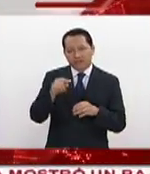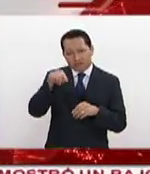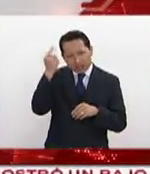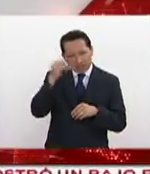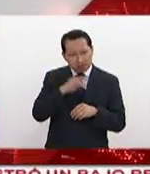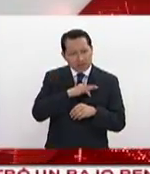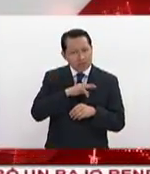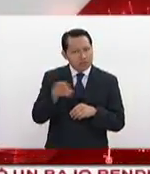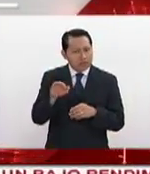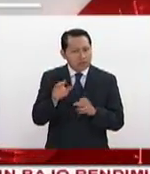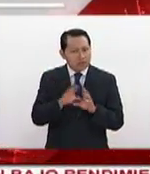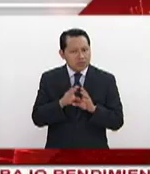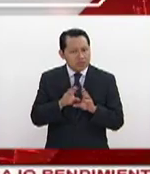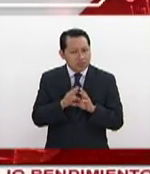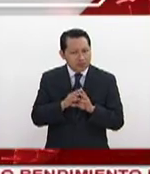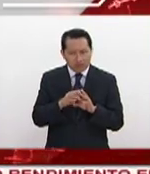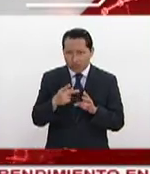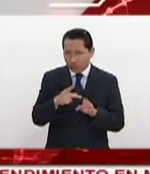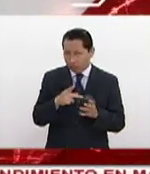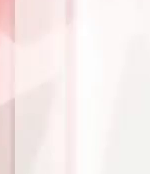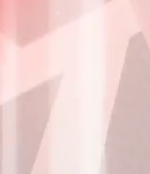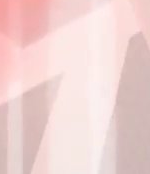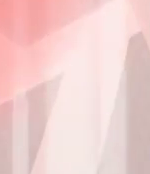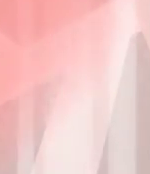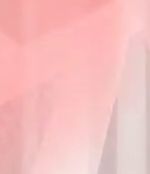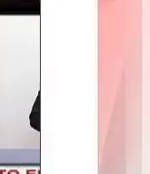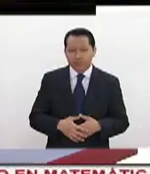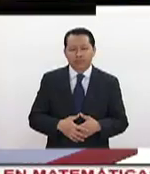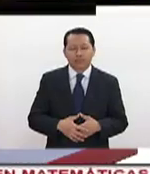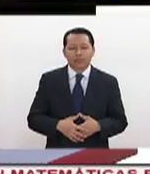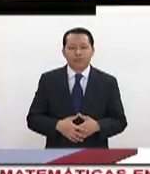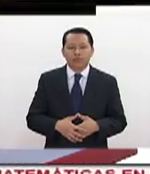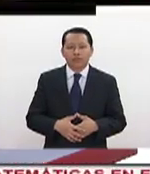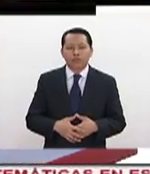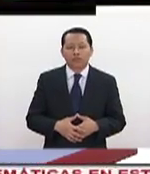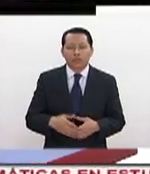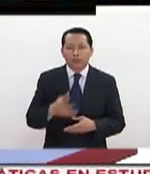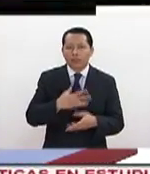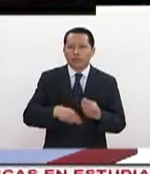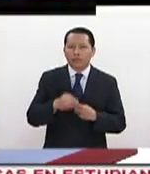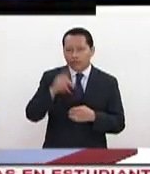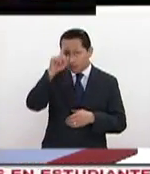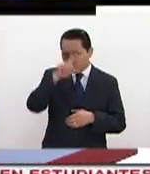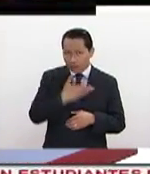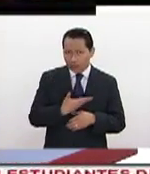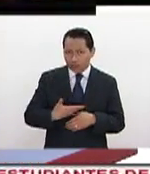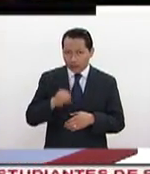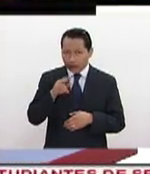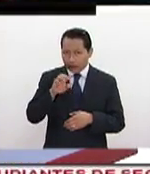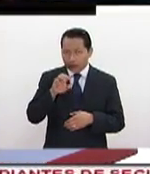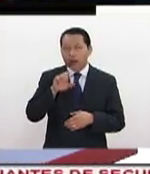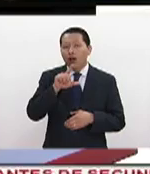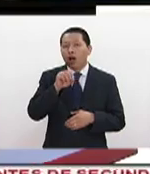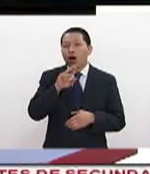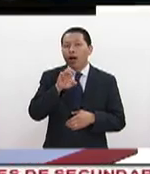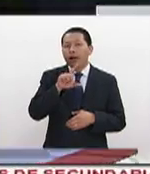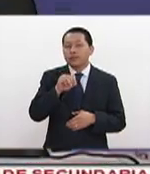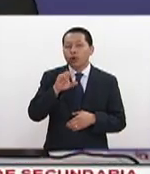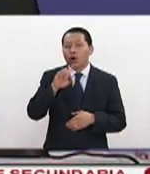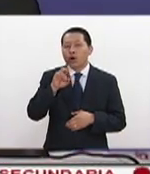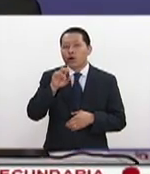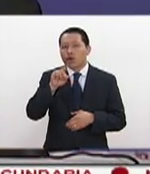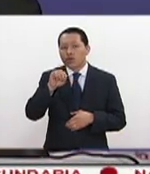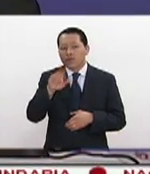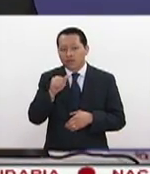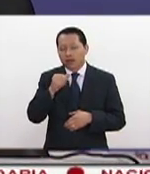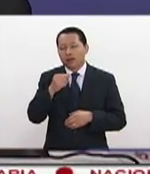la aspiración de su candidatura. Por otra parte, el consejero presidente del INE, Lorenzo Córdoba, informó que